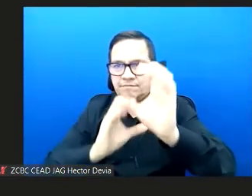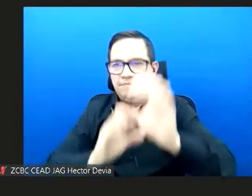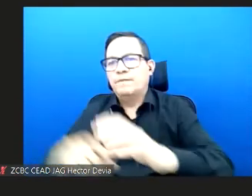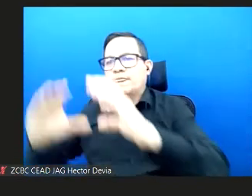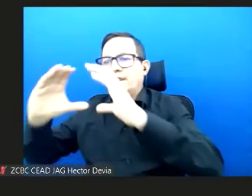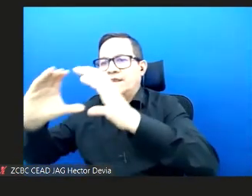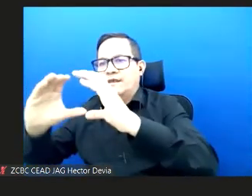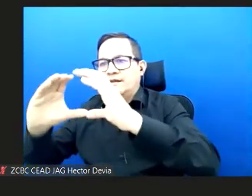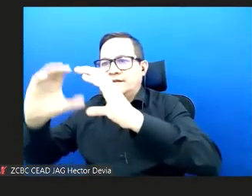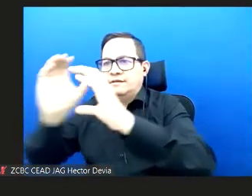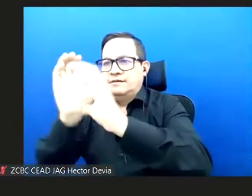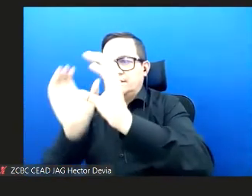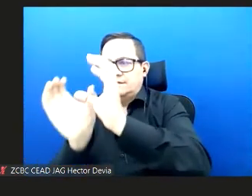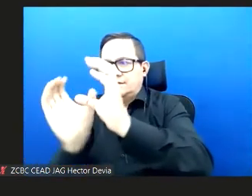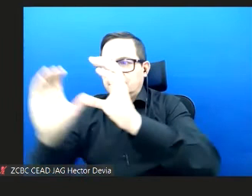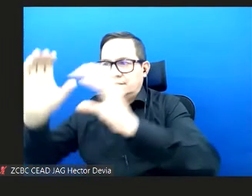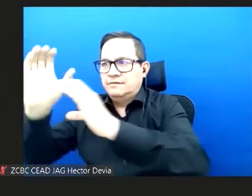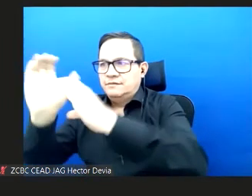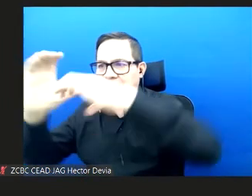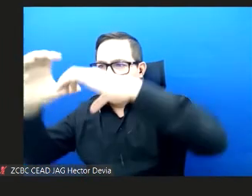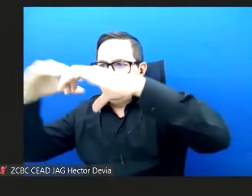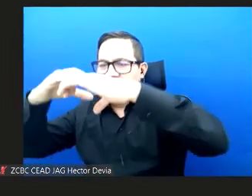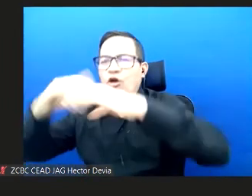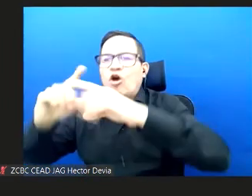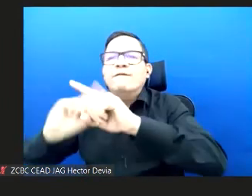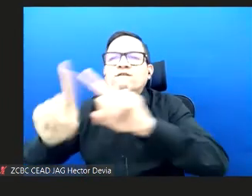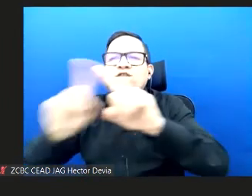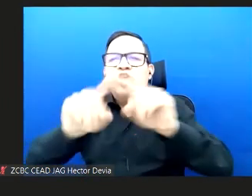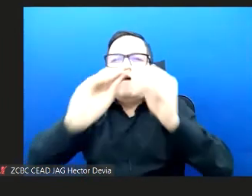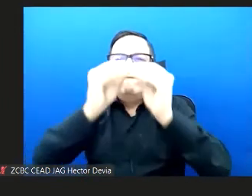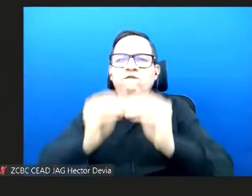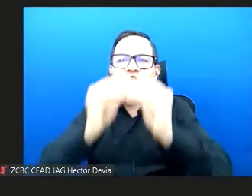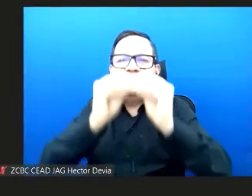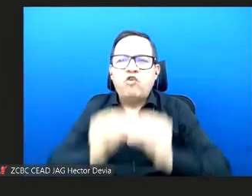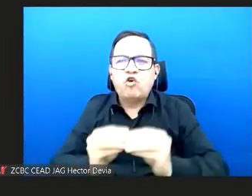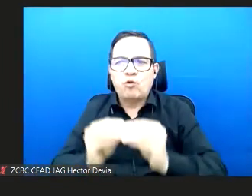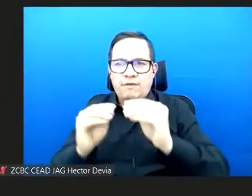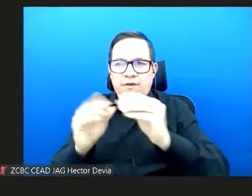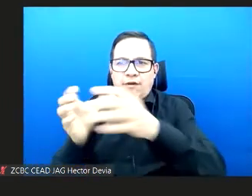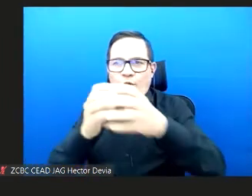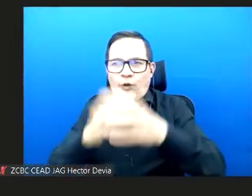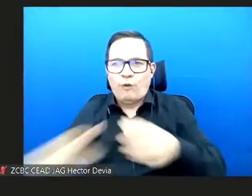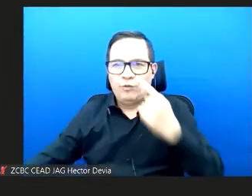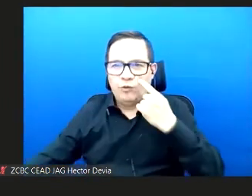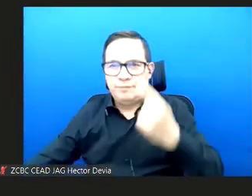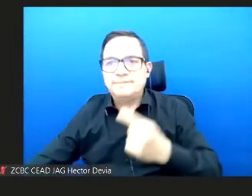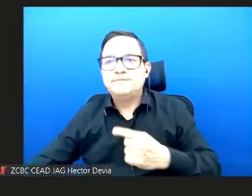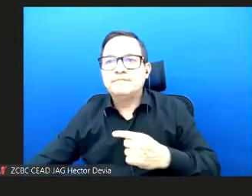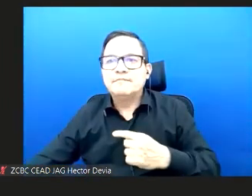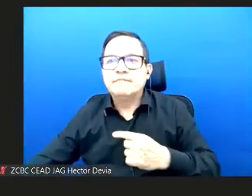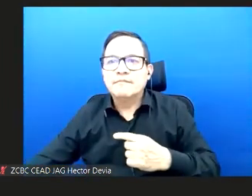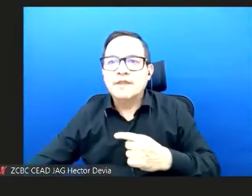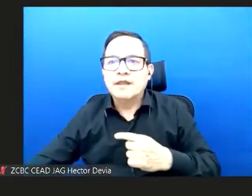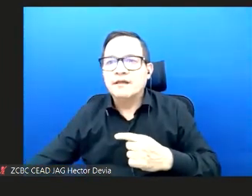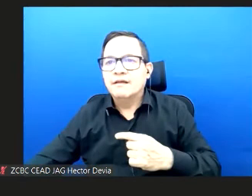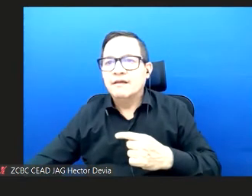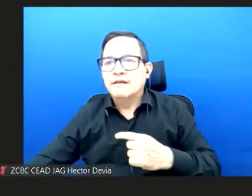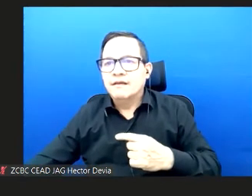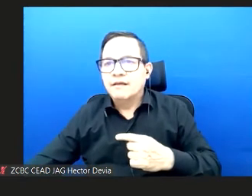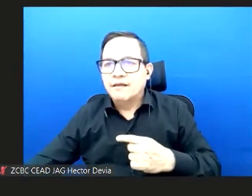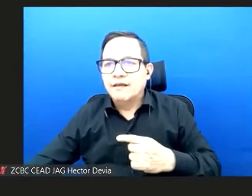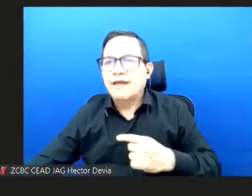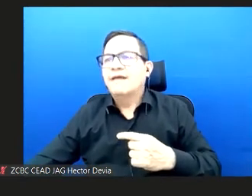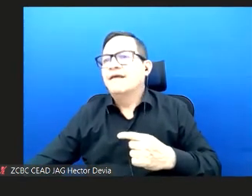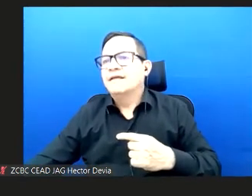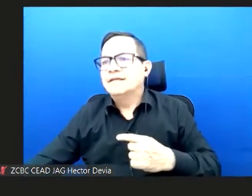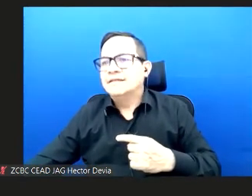de conjuntos que vamos a ir viendo durante digamos, la presentación, ¿sí? Cómo se denominan este tipo de conjuntos,